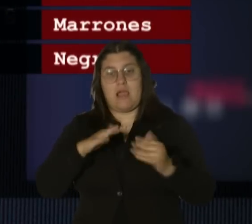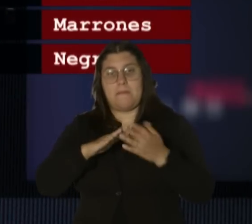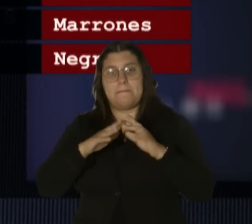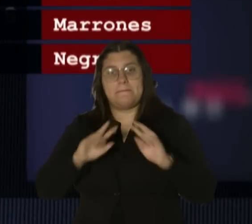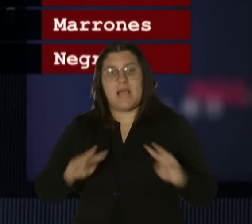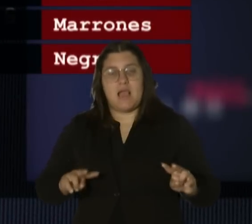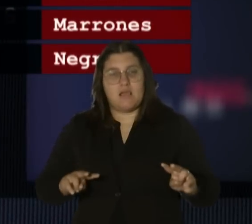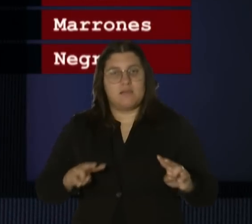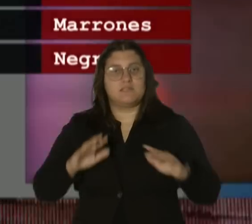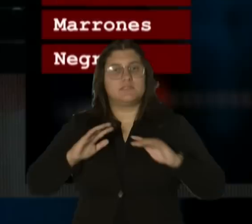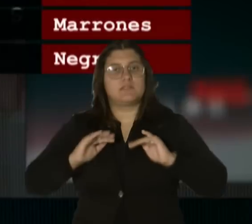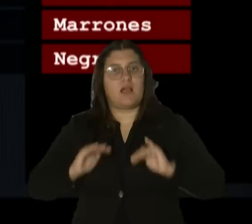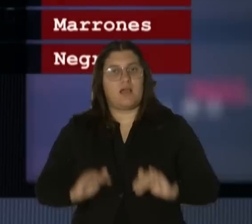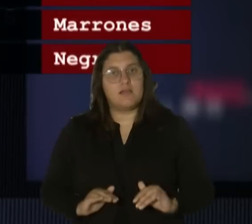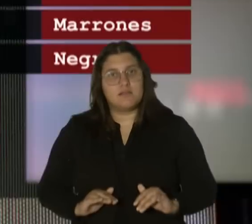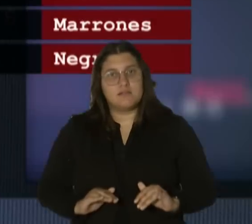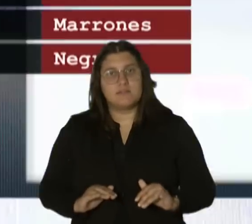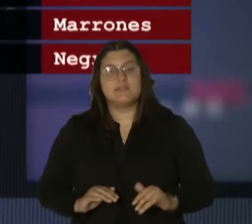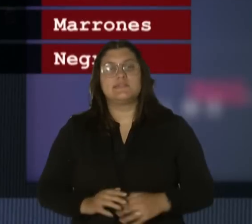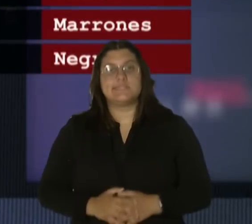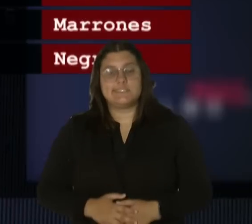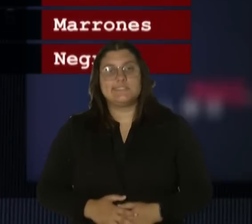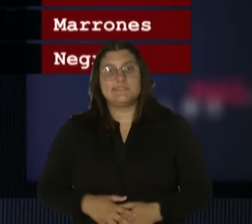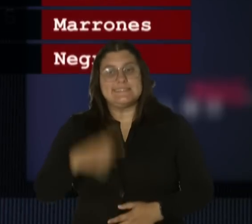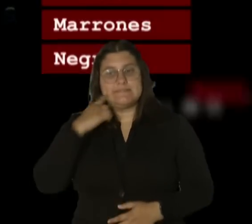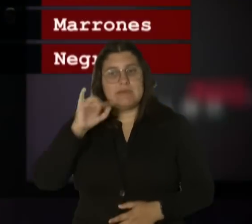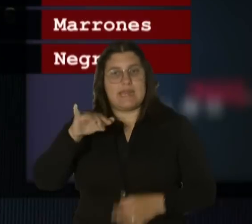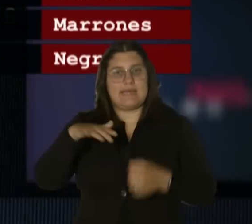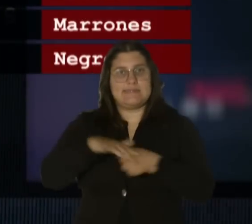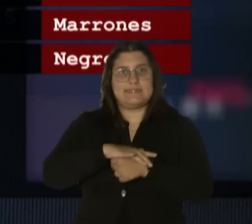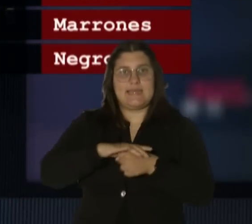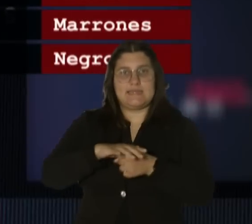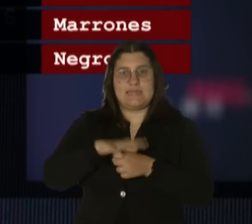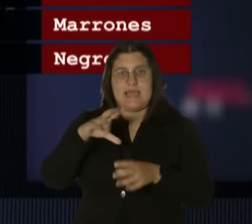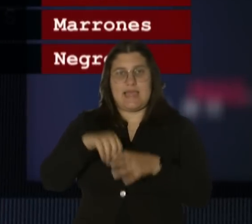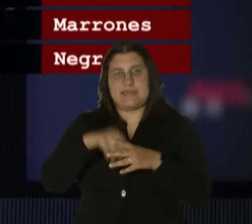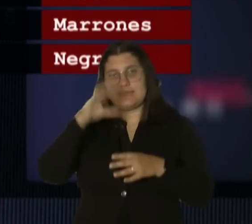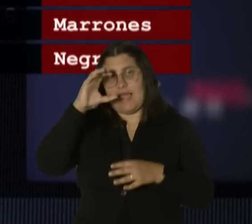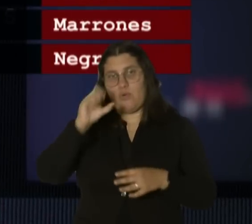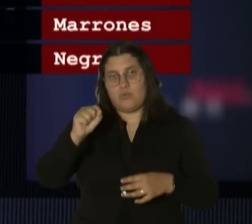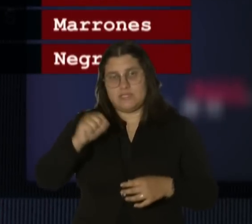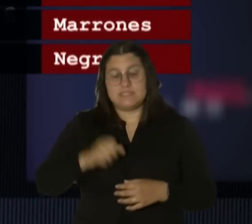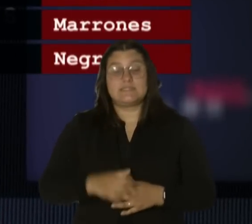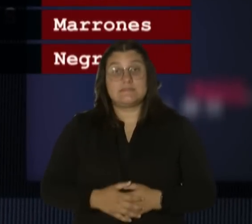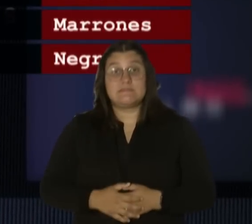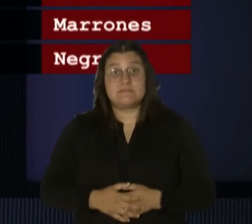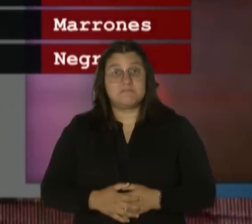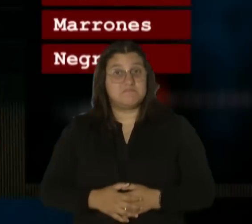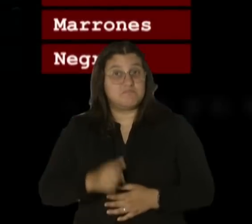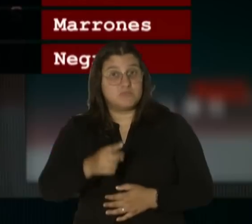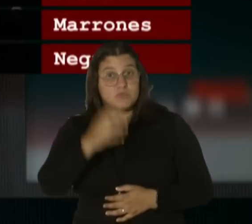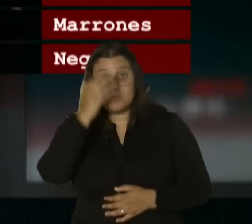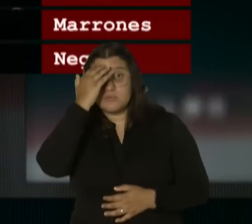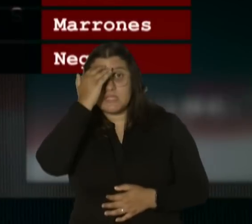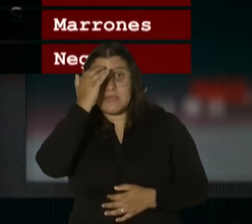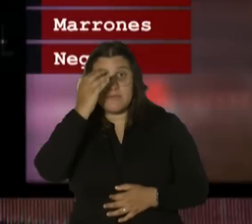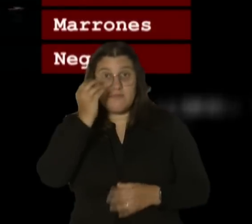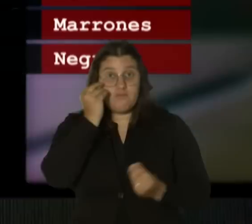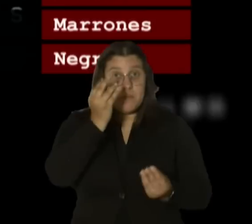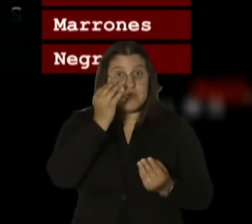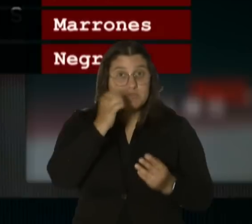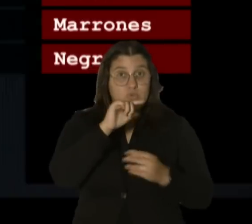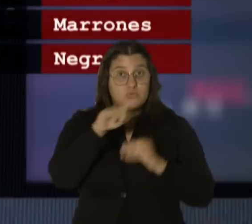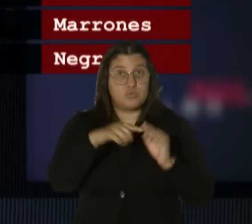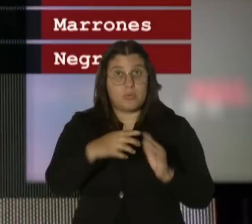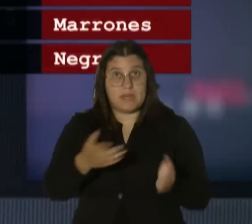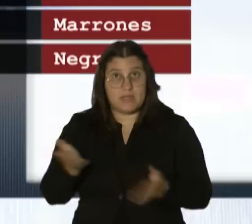tranquilidad a esa área de Caguas. Toda persona que tenga información sobre él